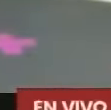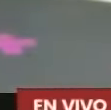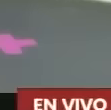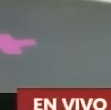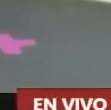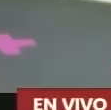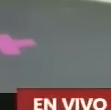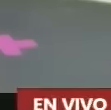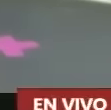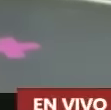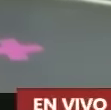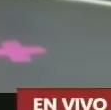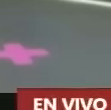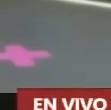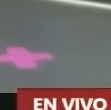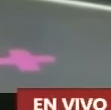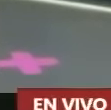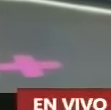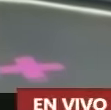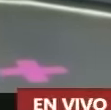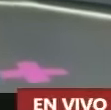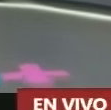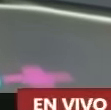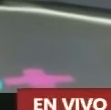Maduro Más, saludo, aquí estamos.